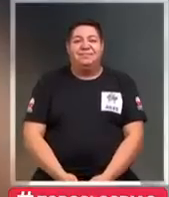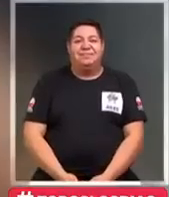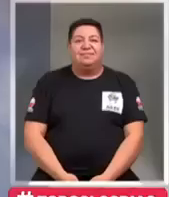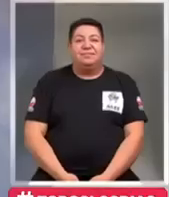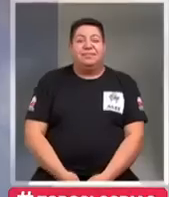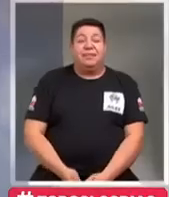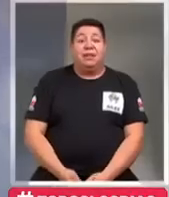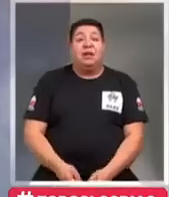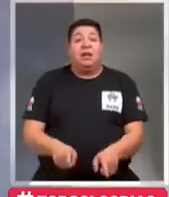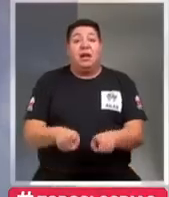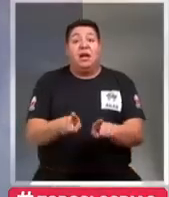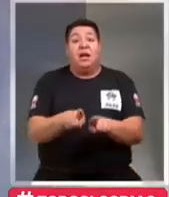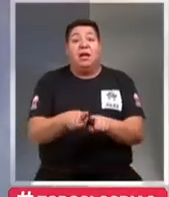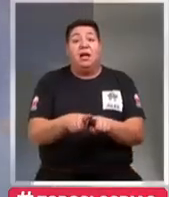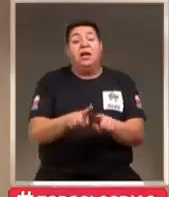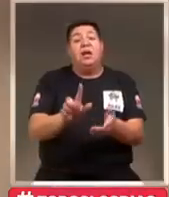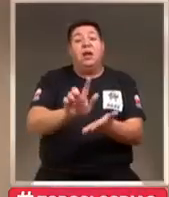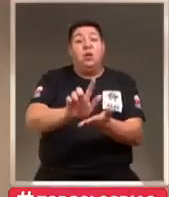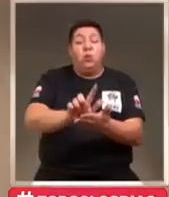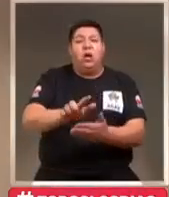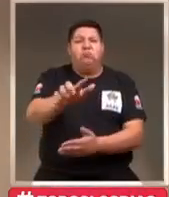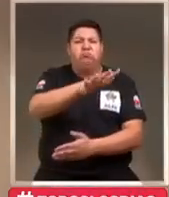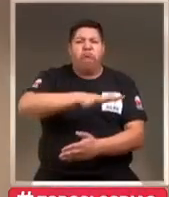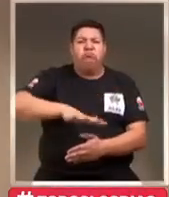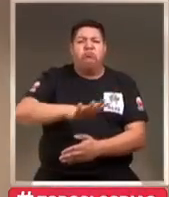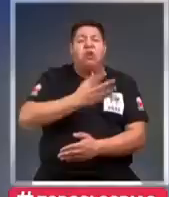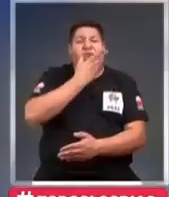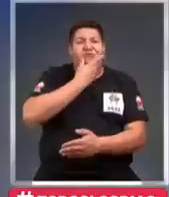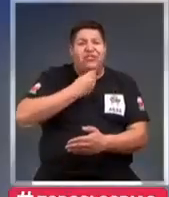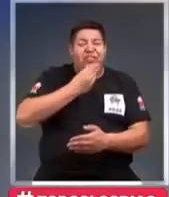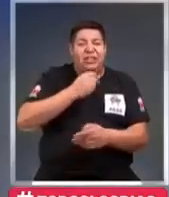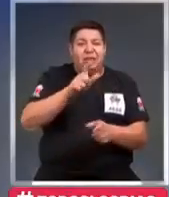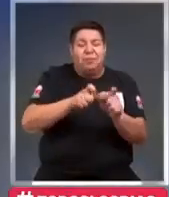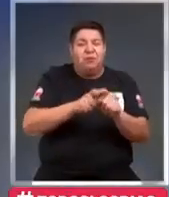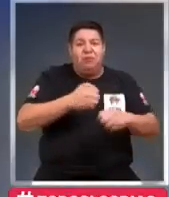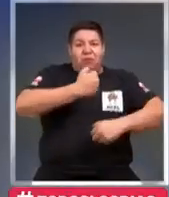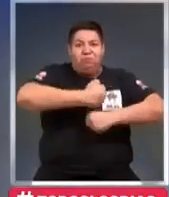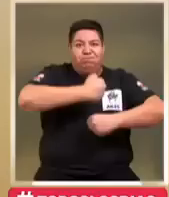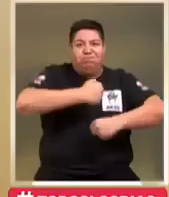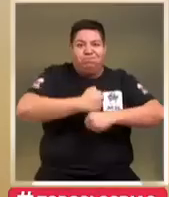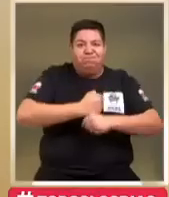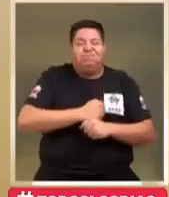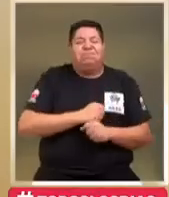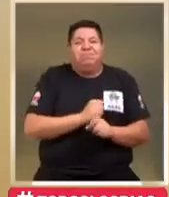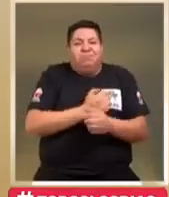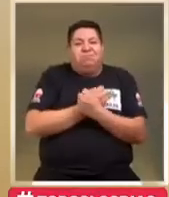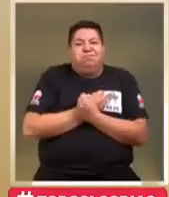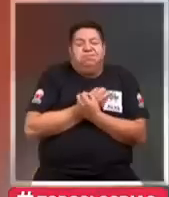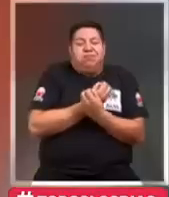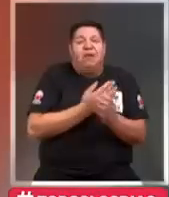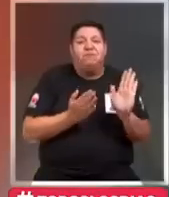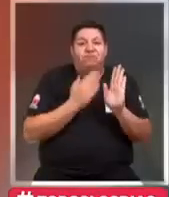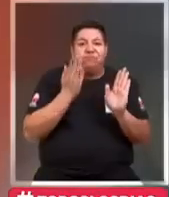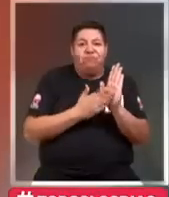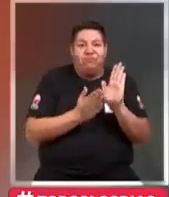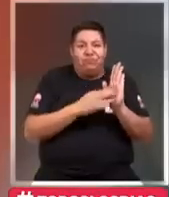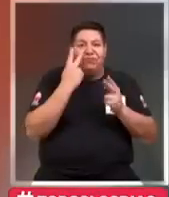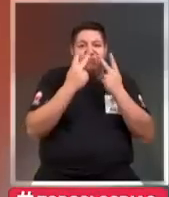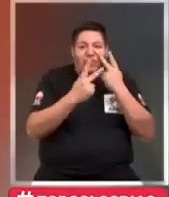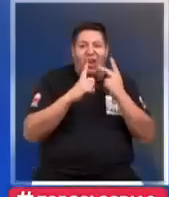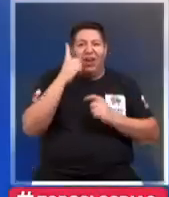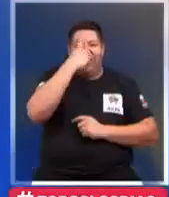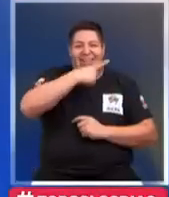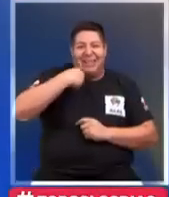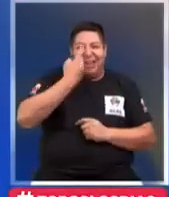Es un lugar muy bonito, con gente que ama lo que hace. Lo demuestra con su cara,